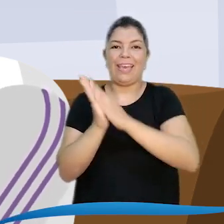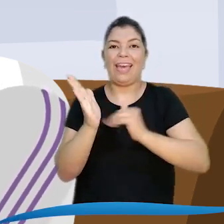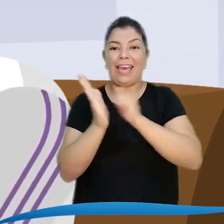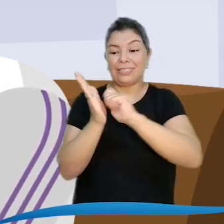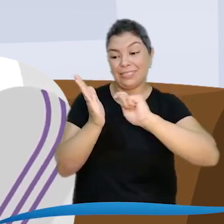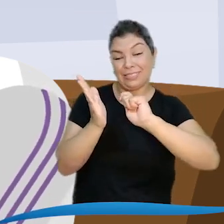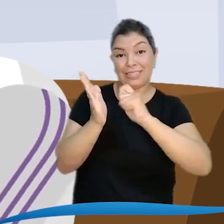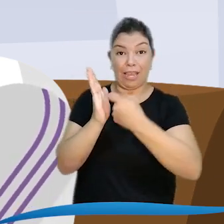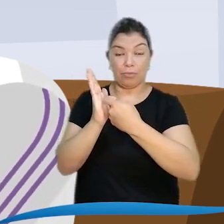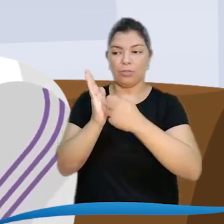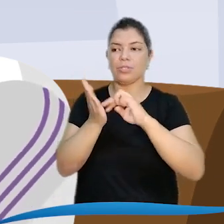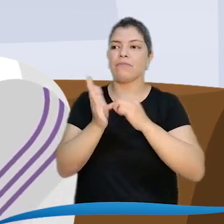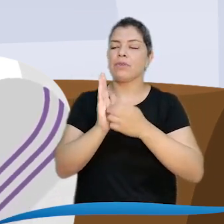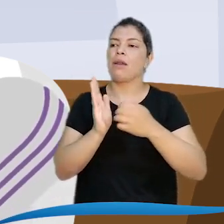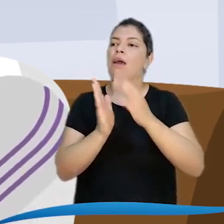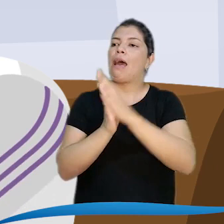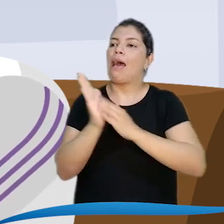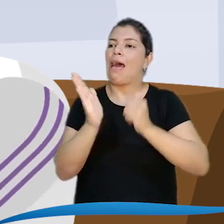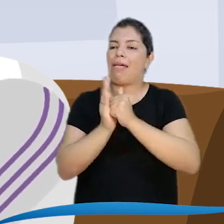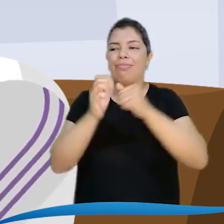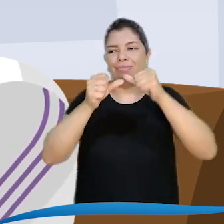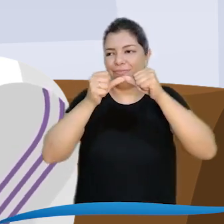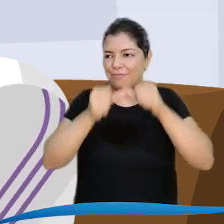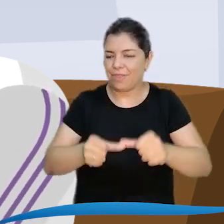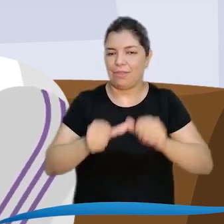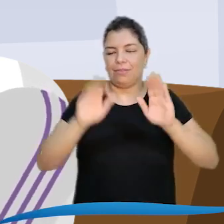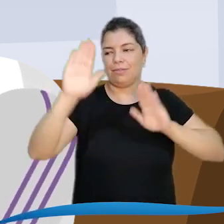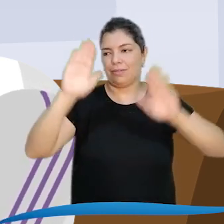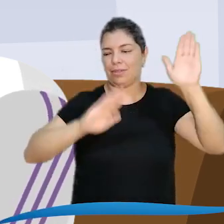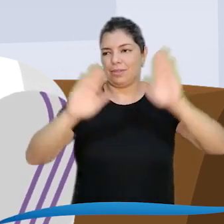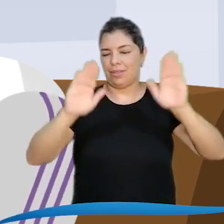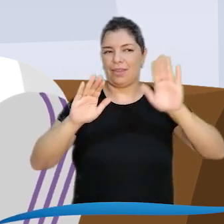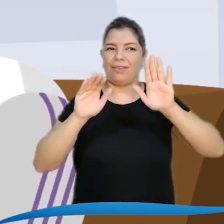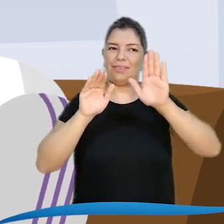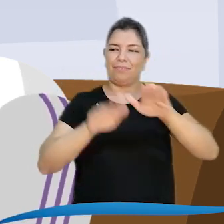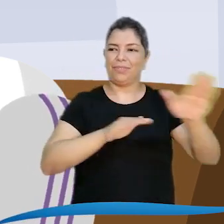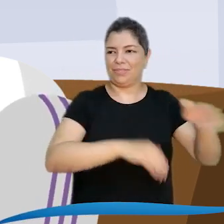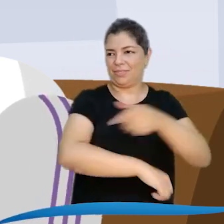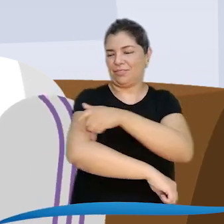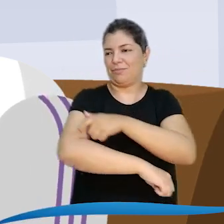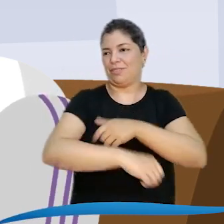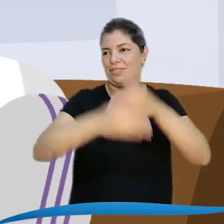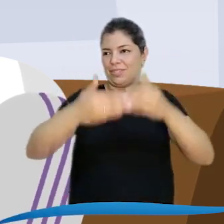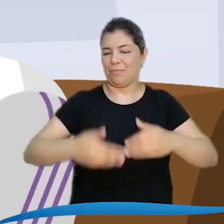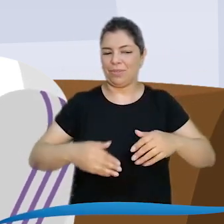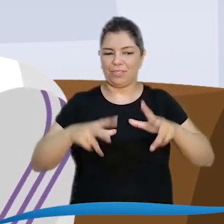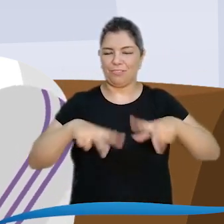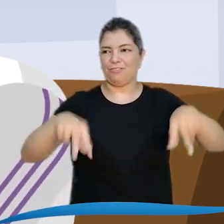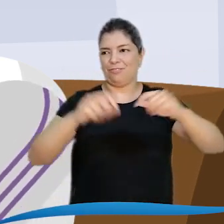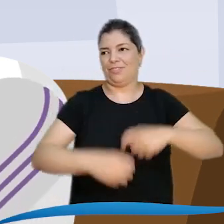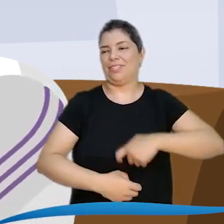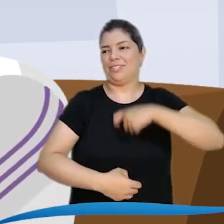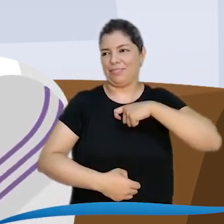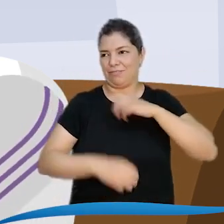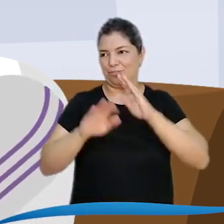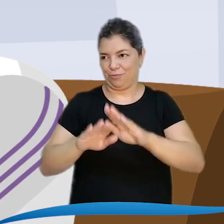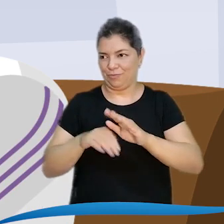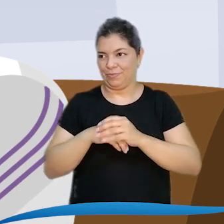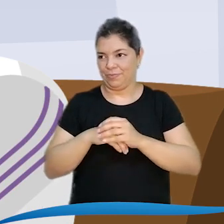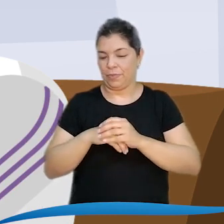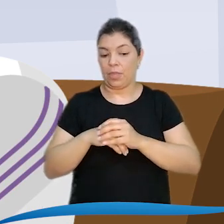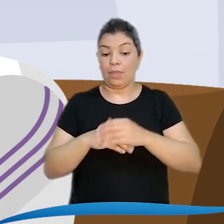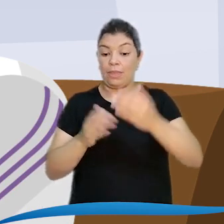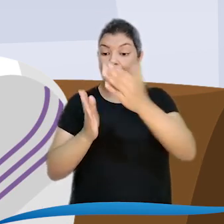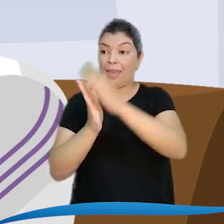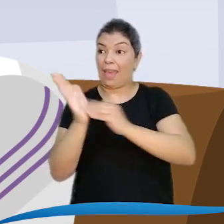elegibles. Ese documento ajustado se denomina Acta Definitiva de Candidatos Elegibles como representantes de la sociedad civil